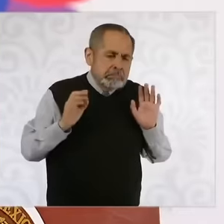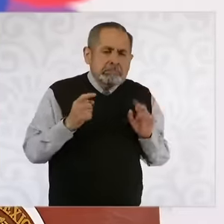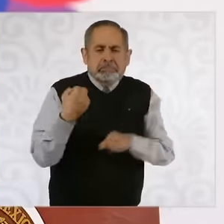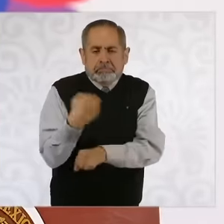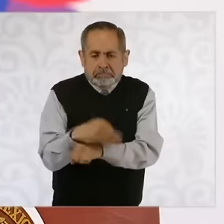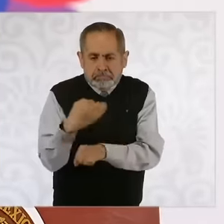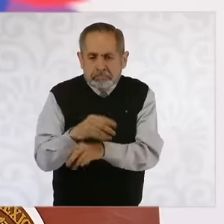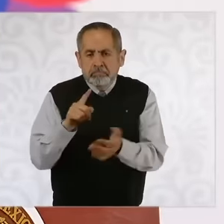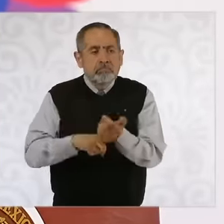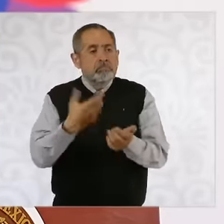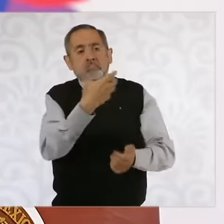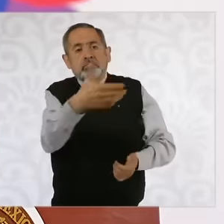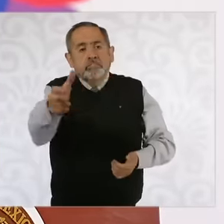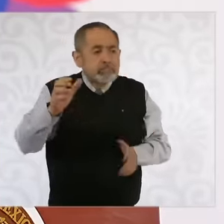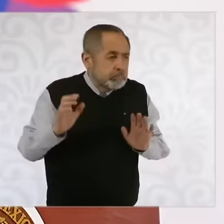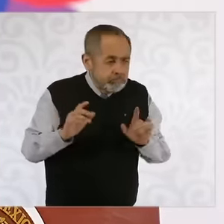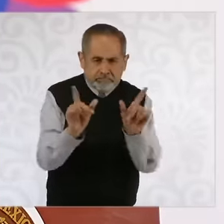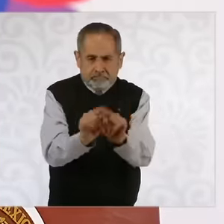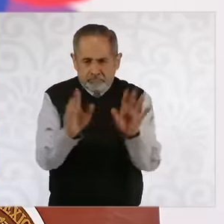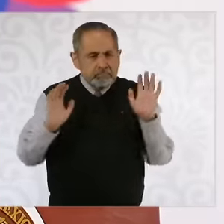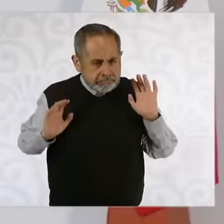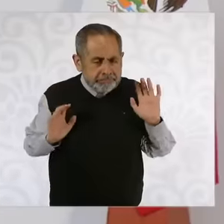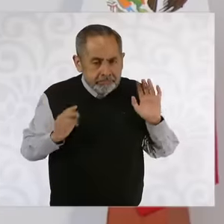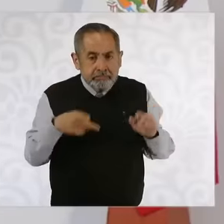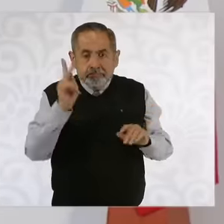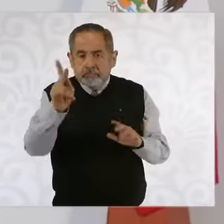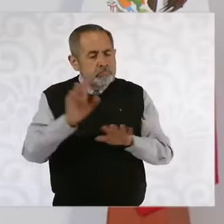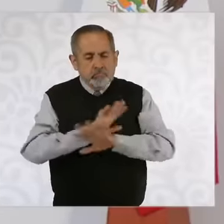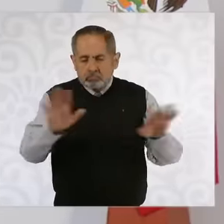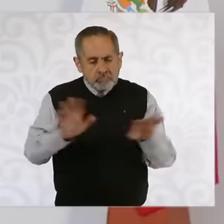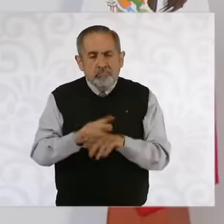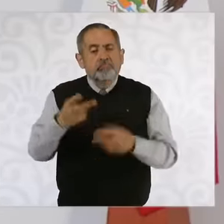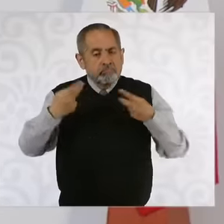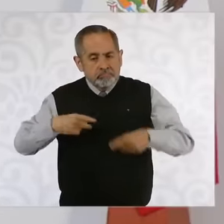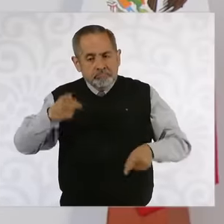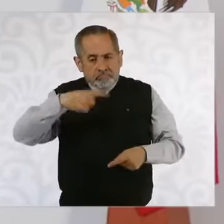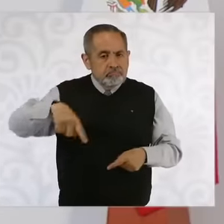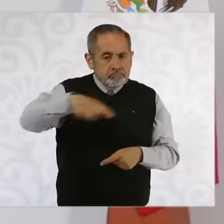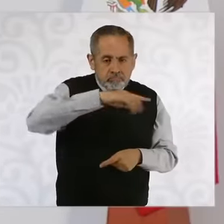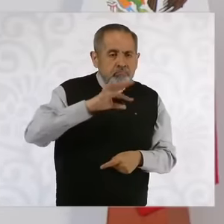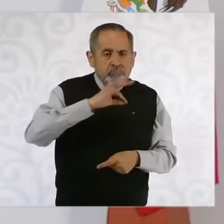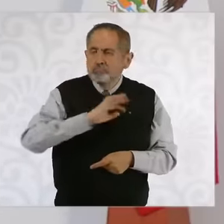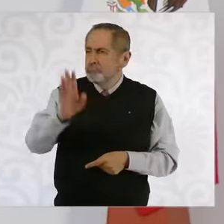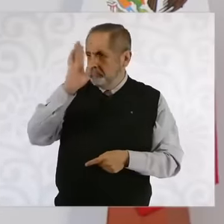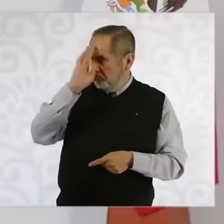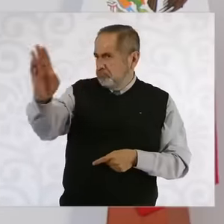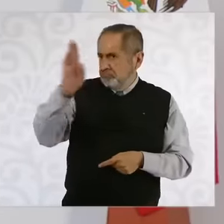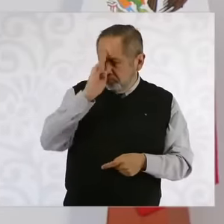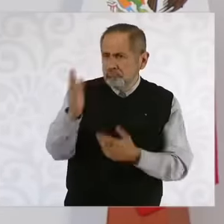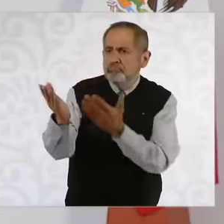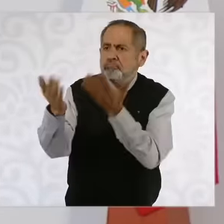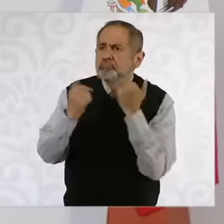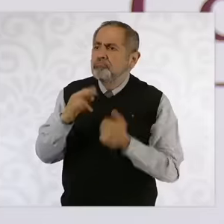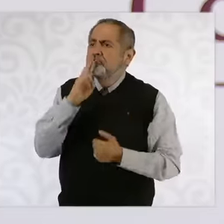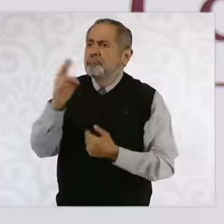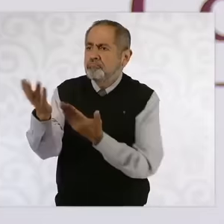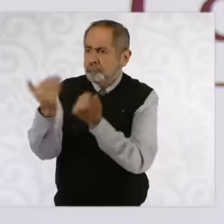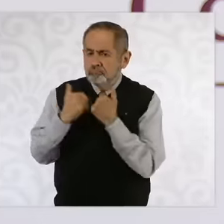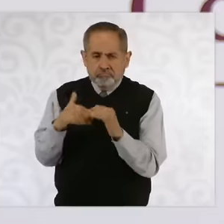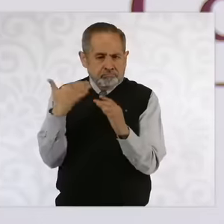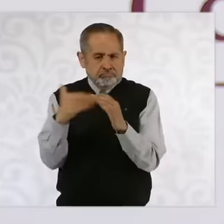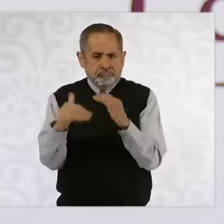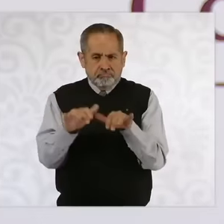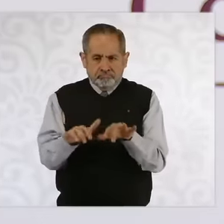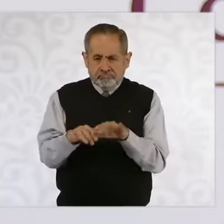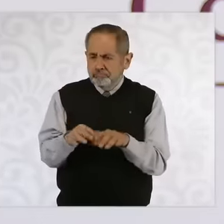en el campo, pero lo ideal es que los trabajadores puedan conocer y solicitar su reporte de cotización,